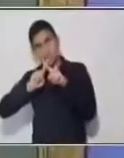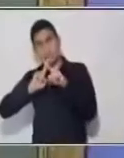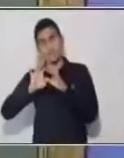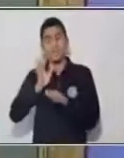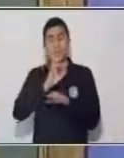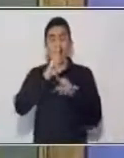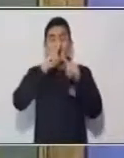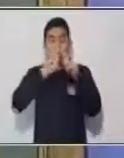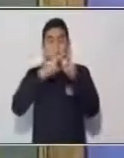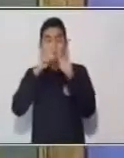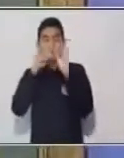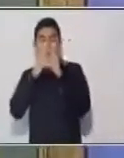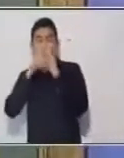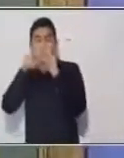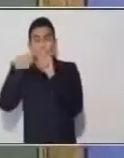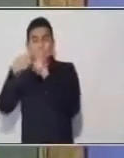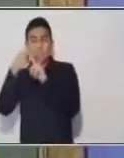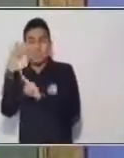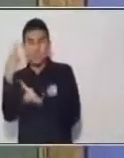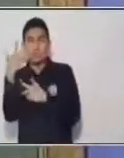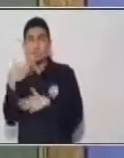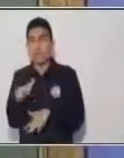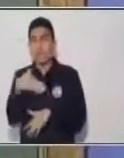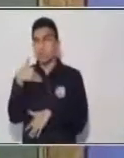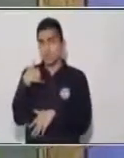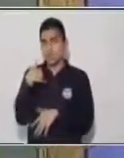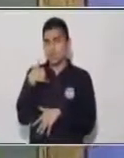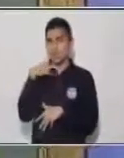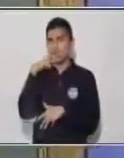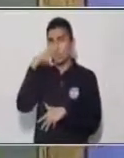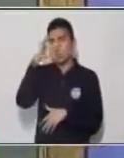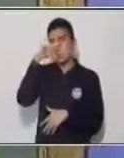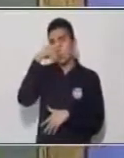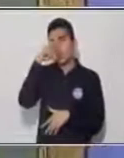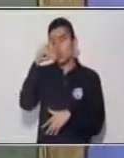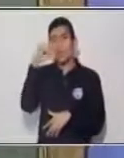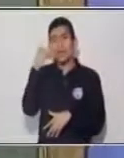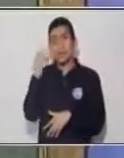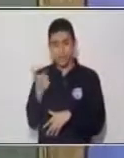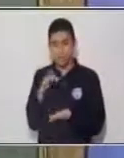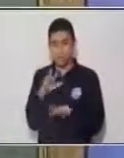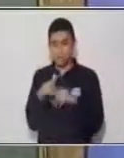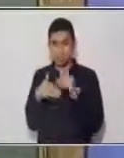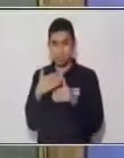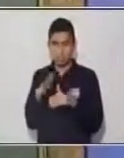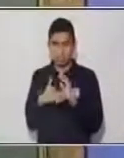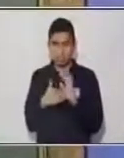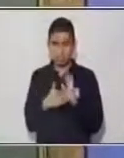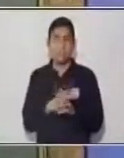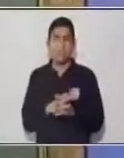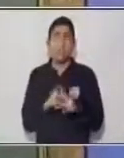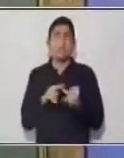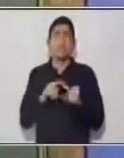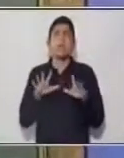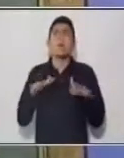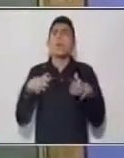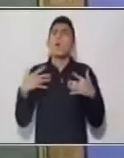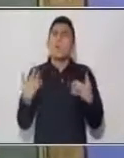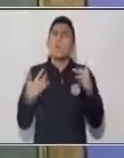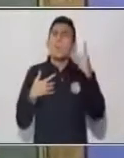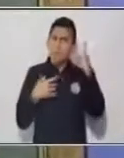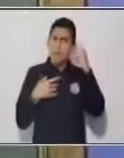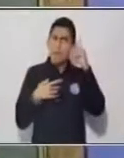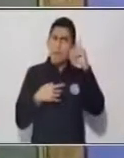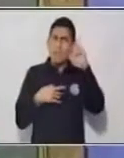x cubo más 2. Aquí ya tenemos una potencia, ¿verdad? Tenemos x cubo más 2. ¿Cuál es la primer